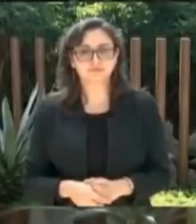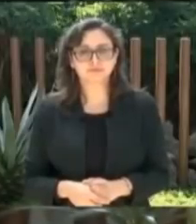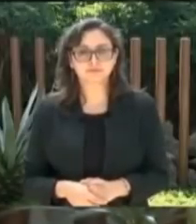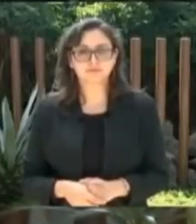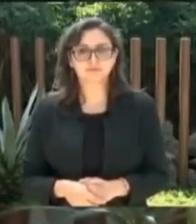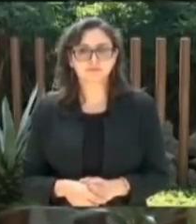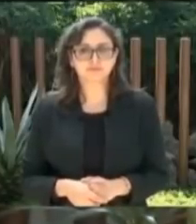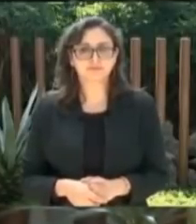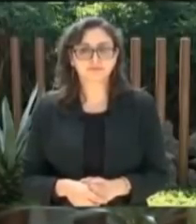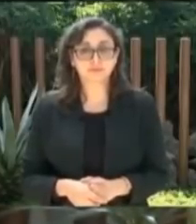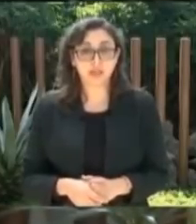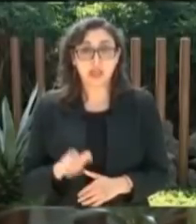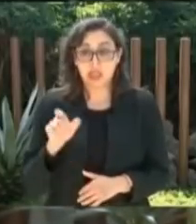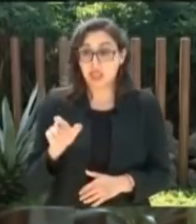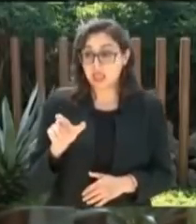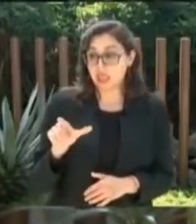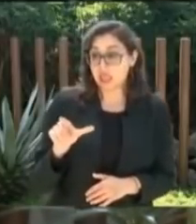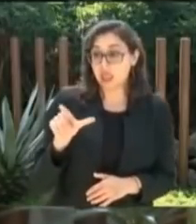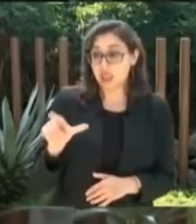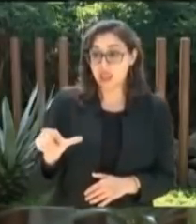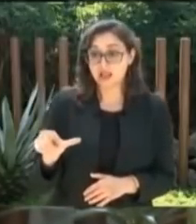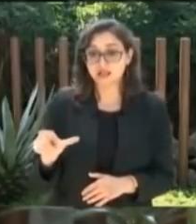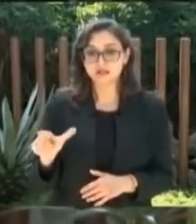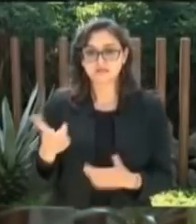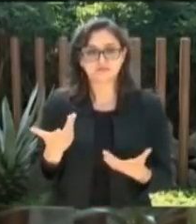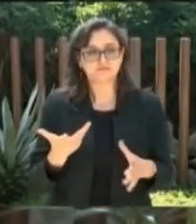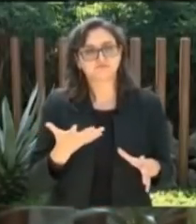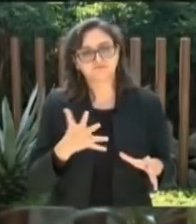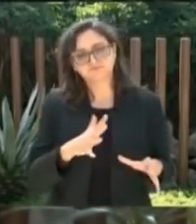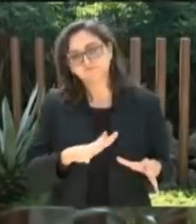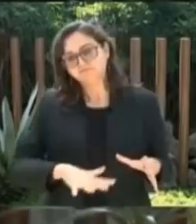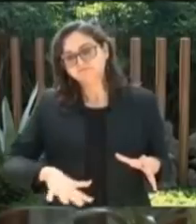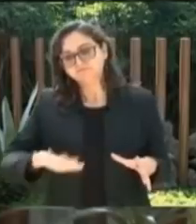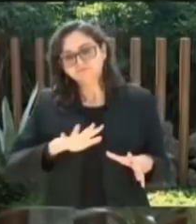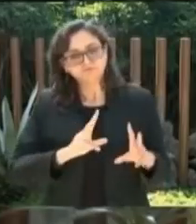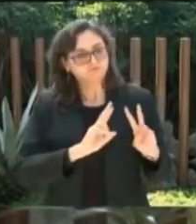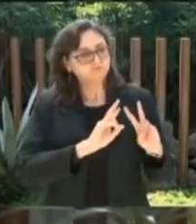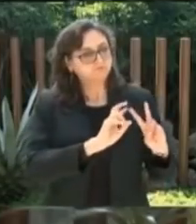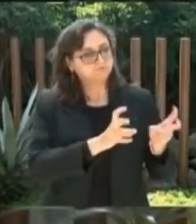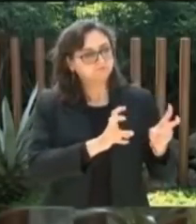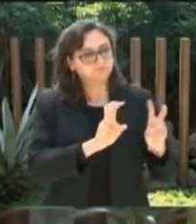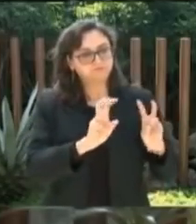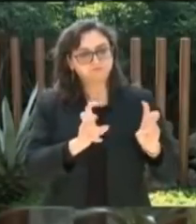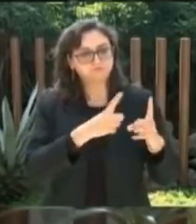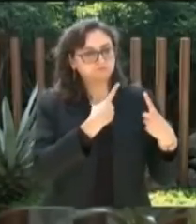distintos ámbitos de la vida pública.